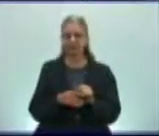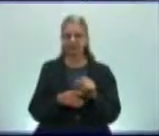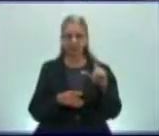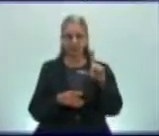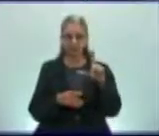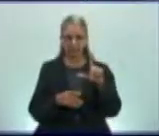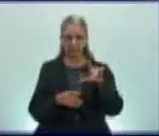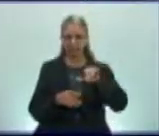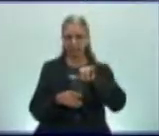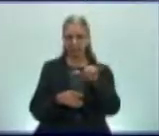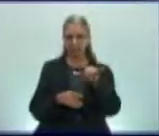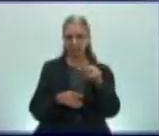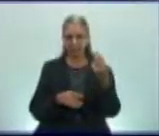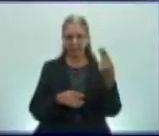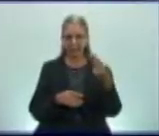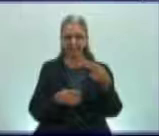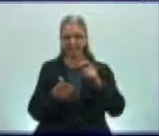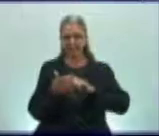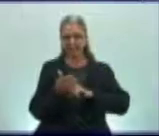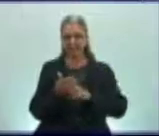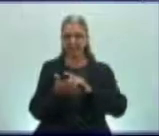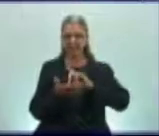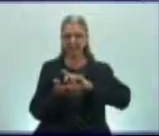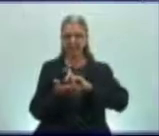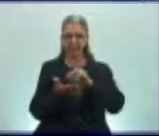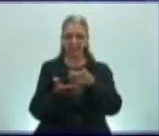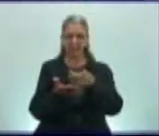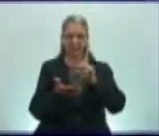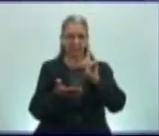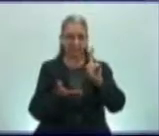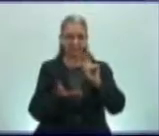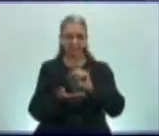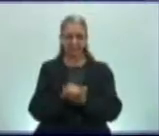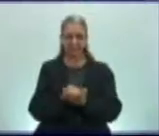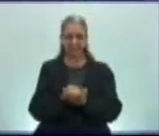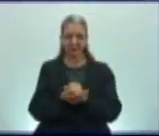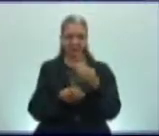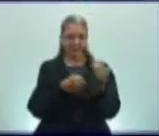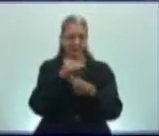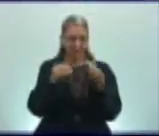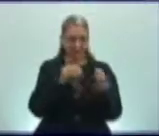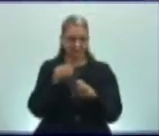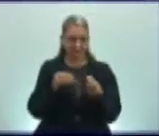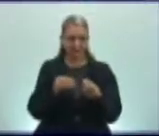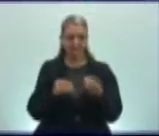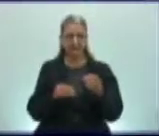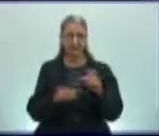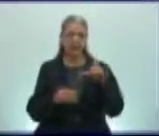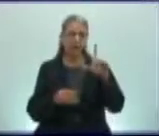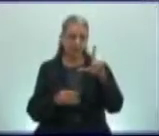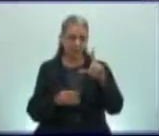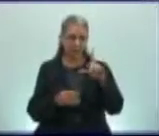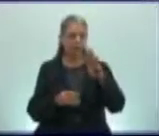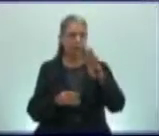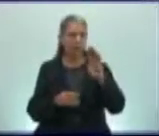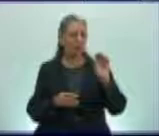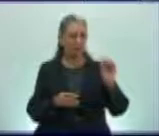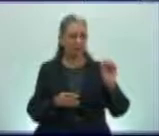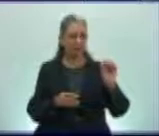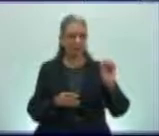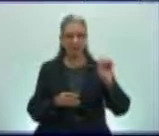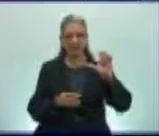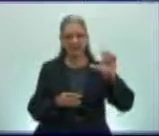pi por el valor del diámetro. Sustituimos el valor de la longitud y el valor de